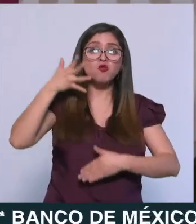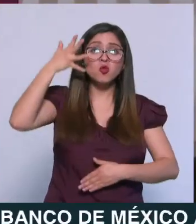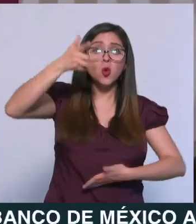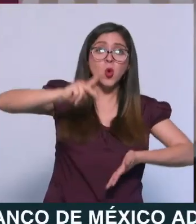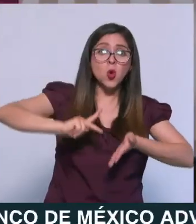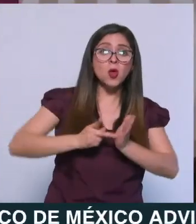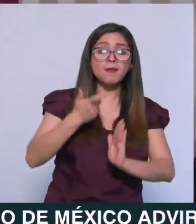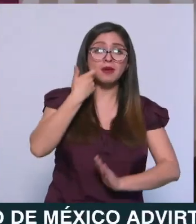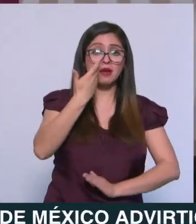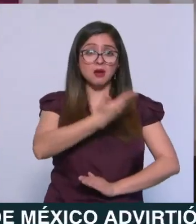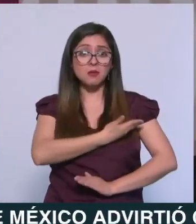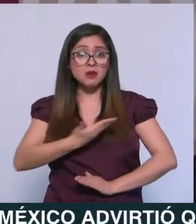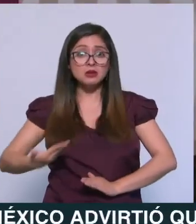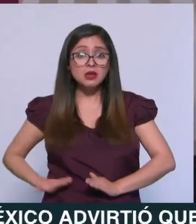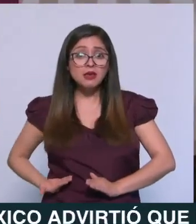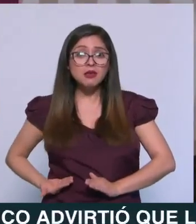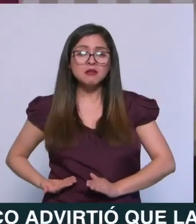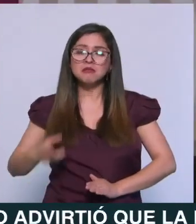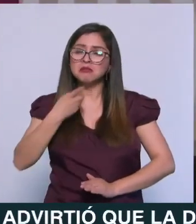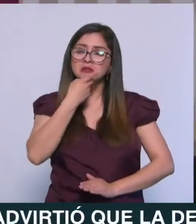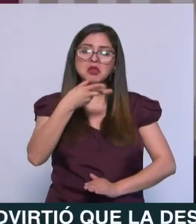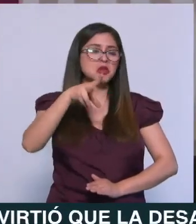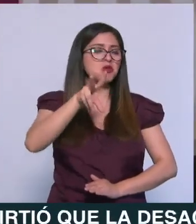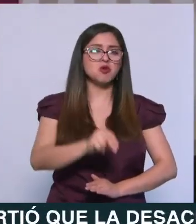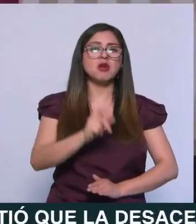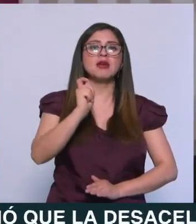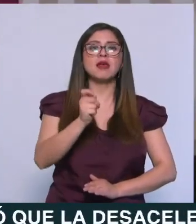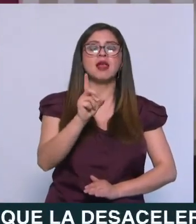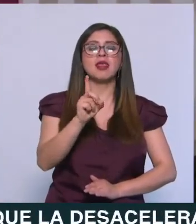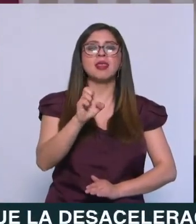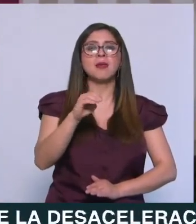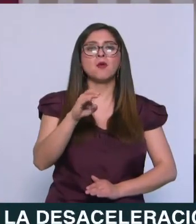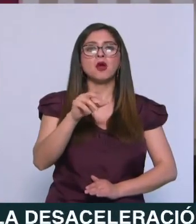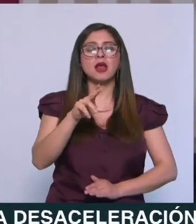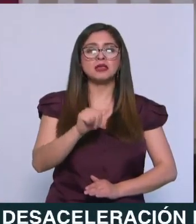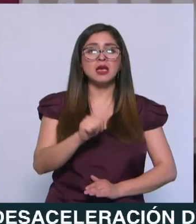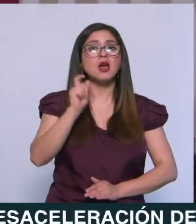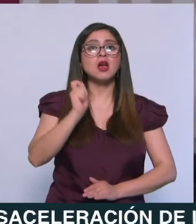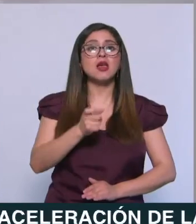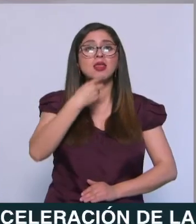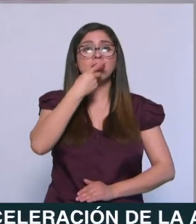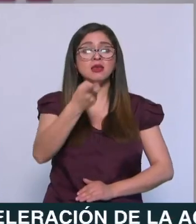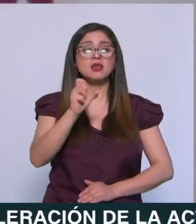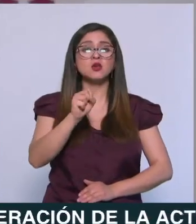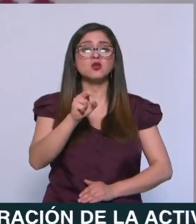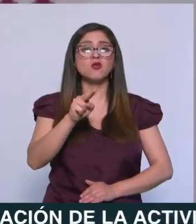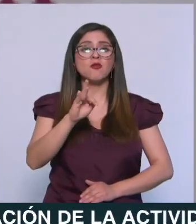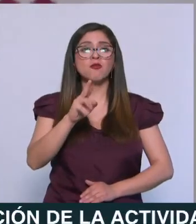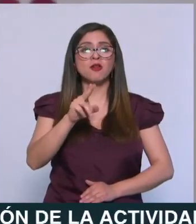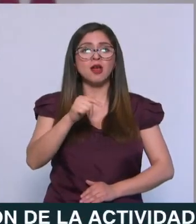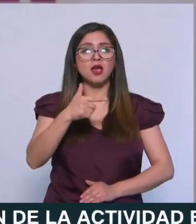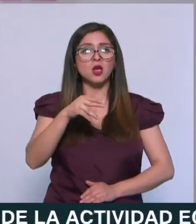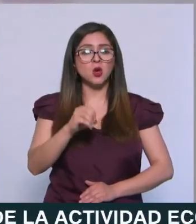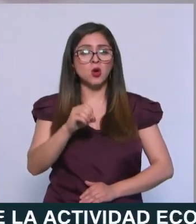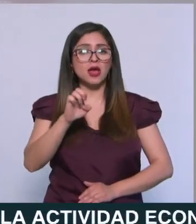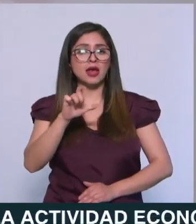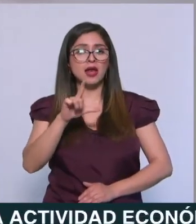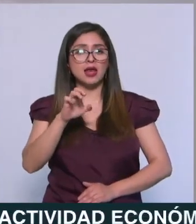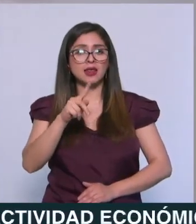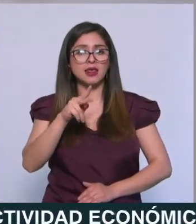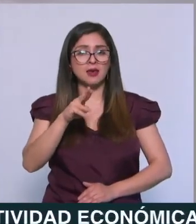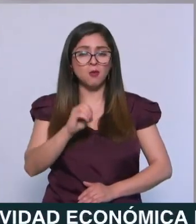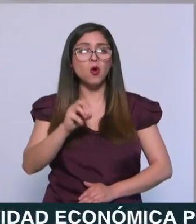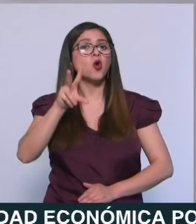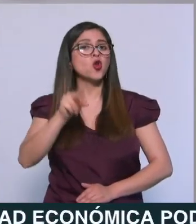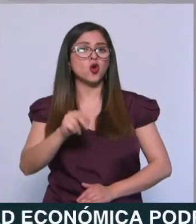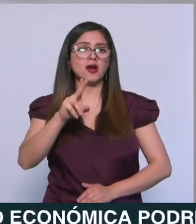a que es partidario de la democracia. Está de acuerdo con la máxima del sufragio efectivo, no reelección, que no es un ambicioso vulgar y que a